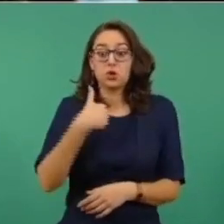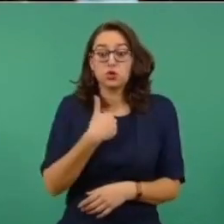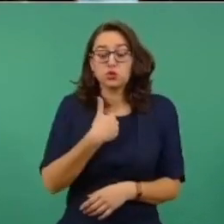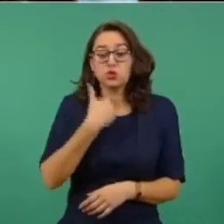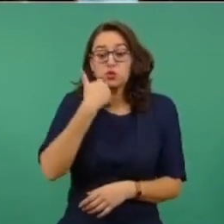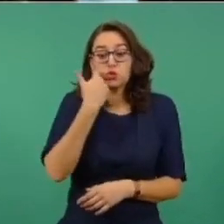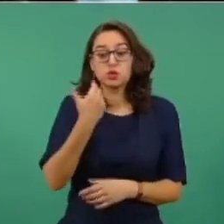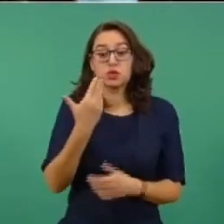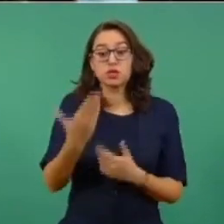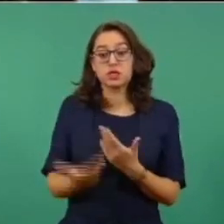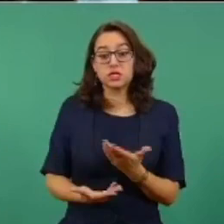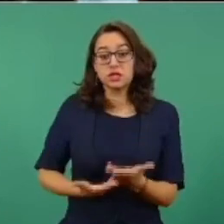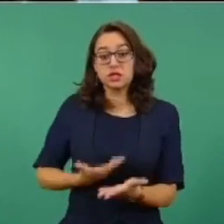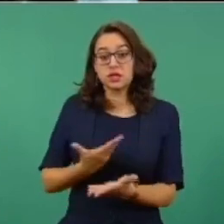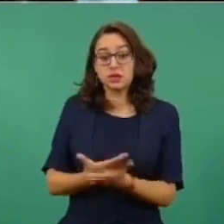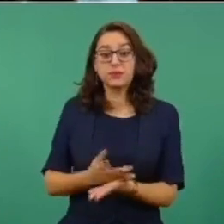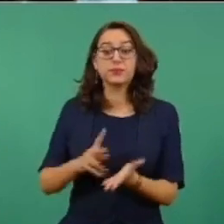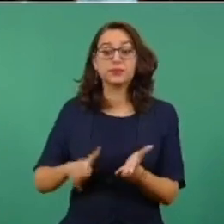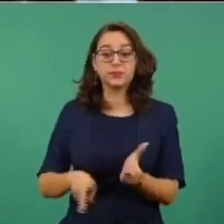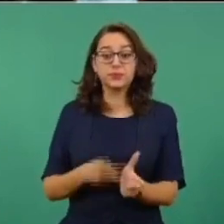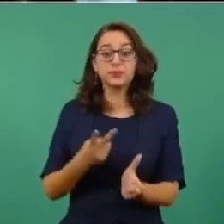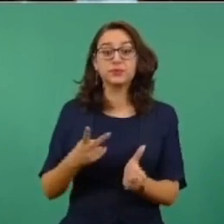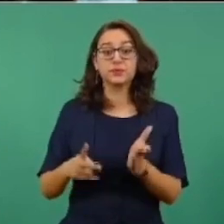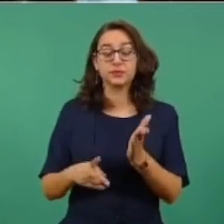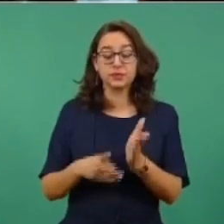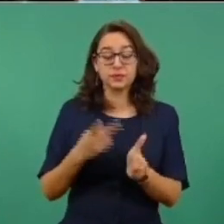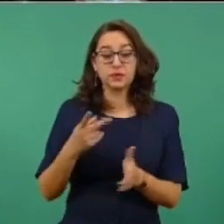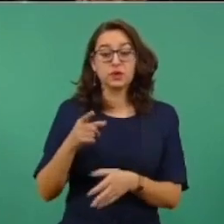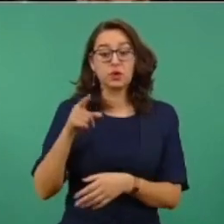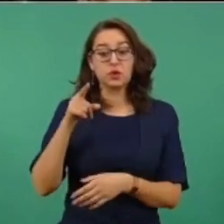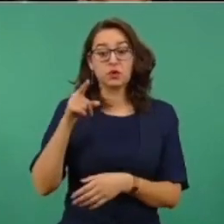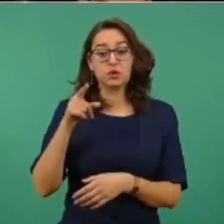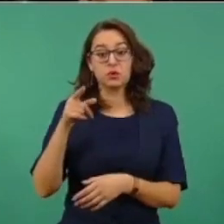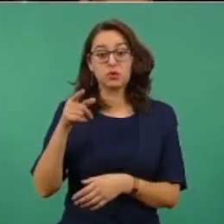recalcar, recordar que usted me